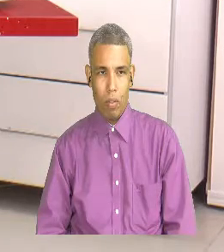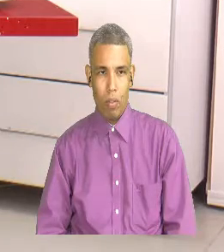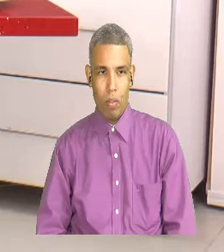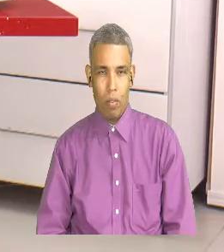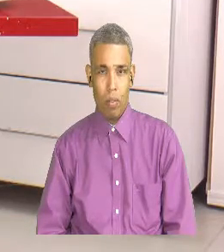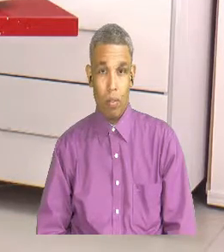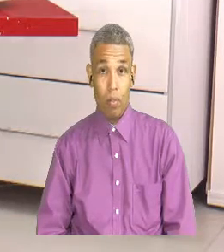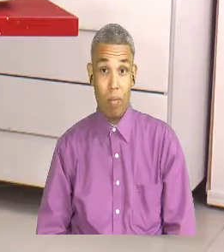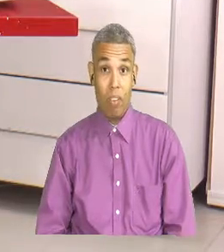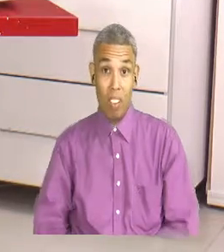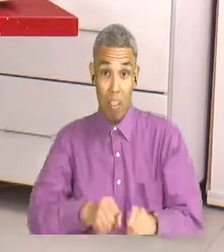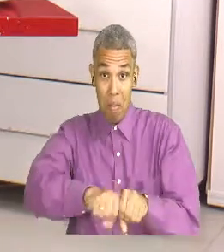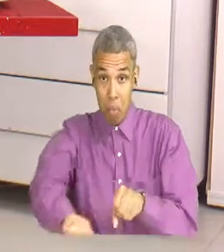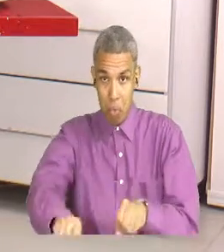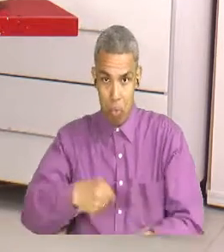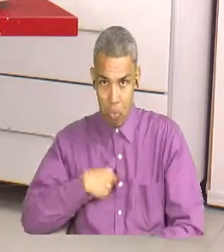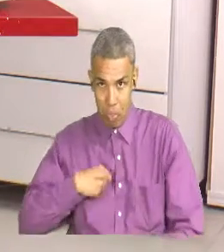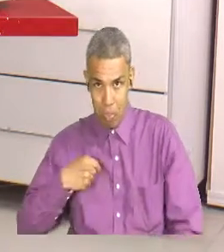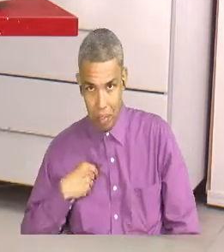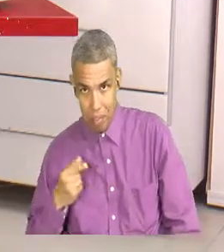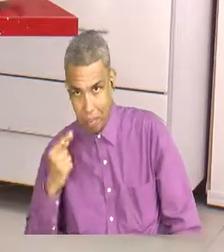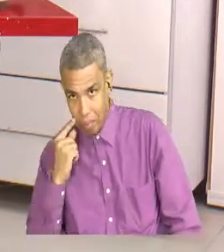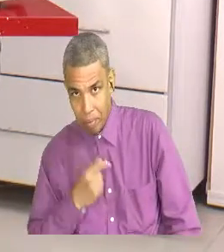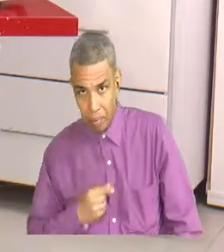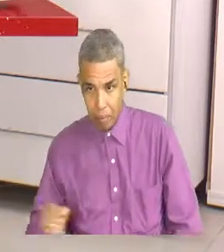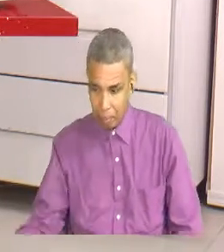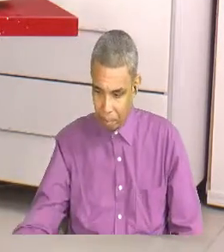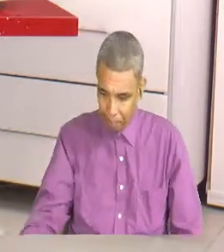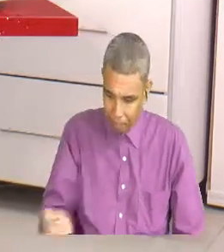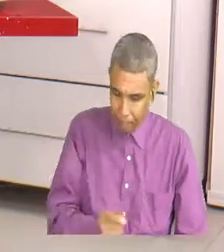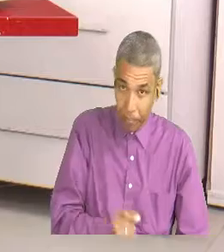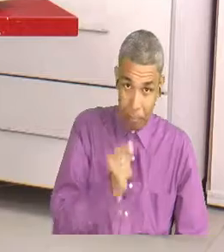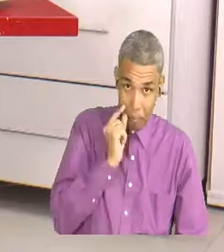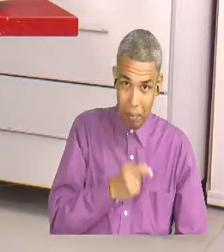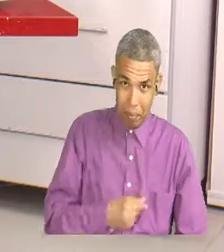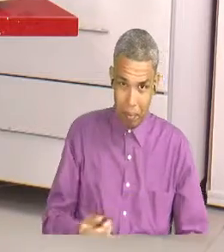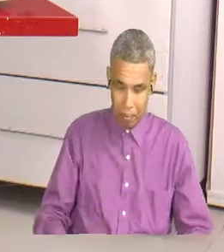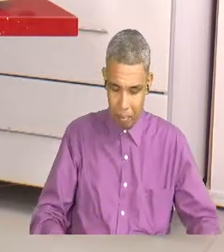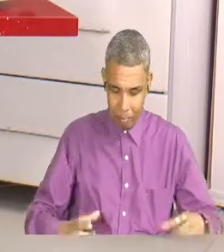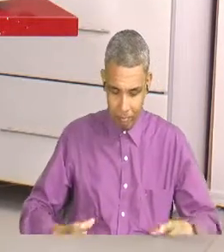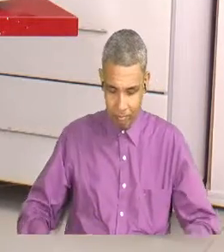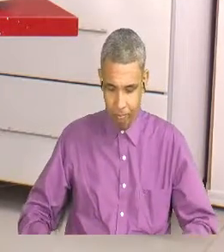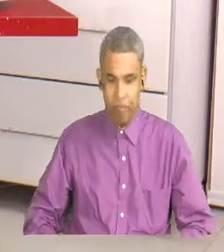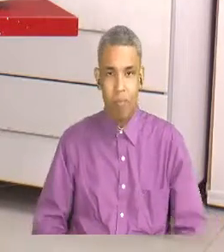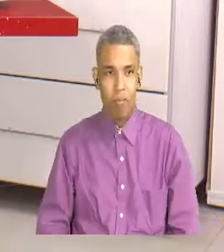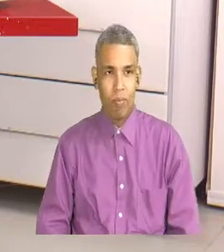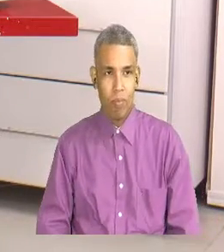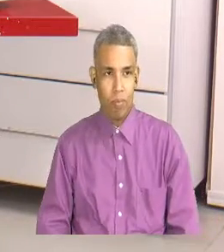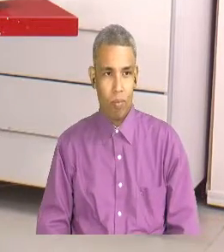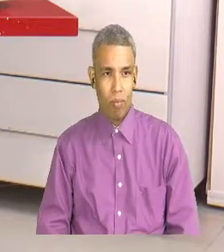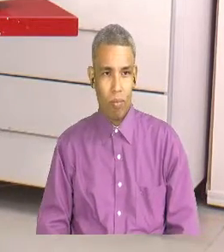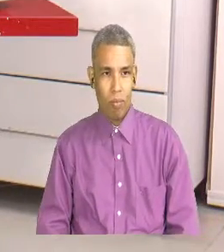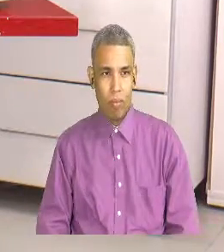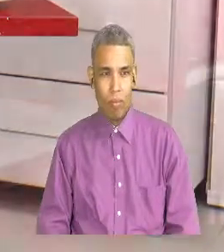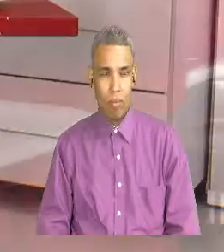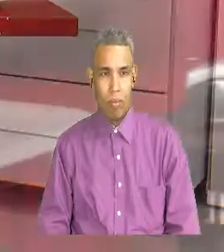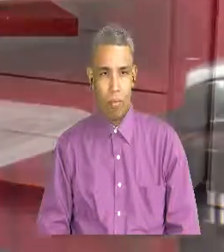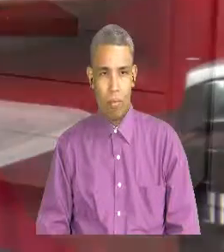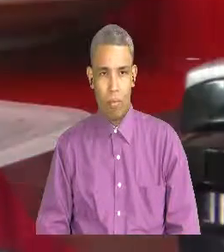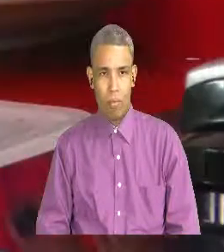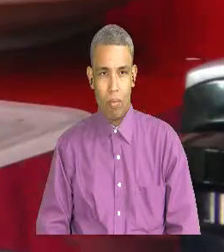Listo. Para adicionarlas a la receta. Ah, yo pensaba que también se mezclaban, ¿no?